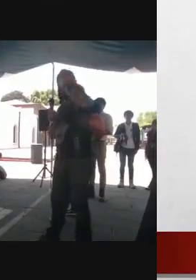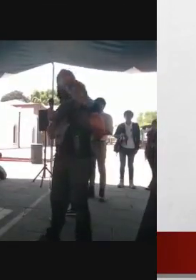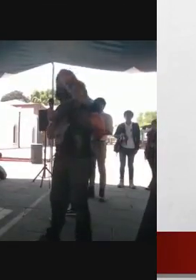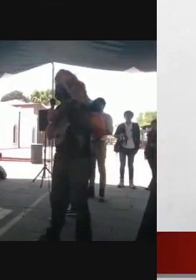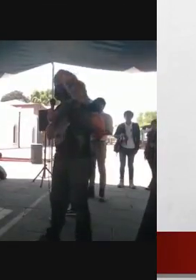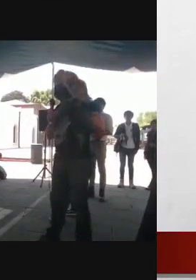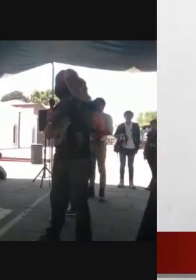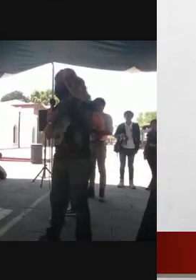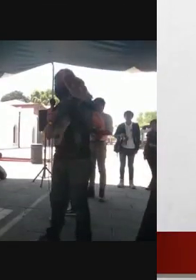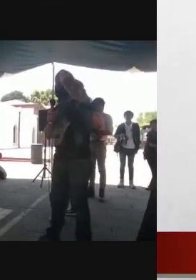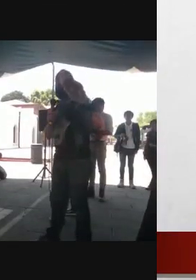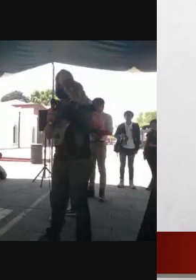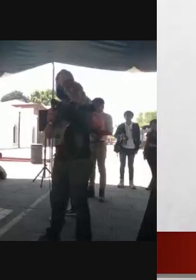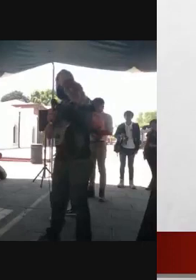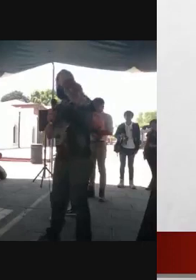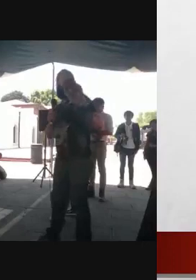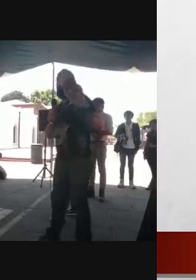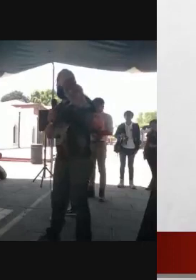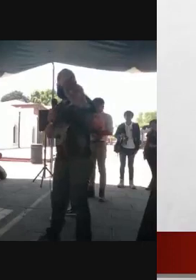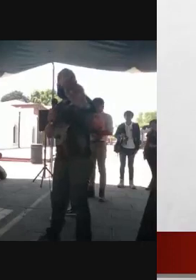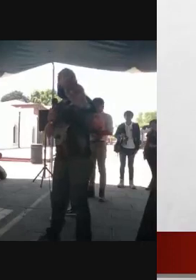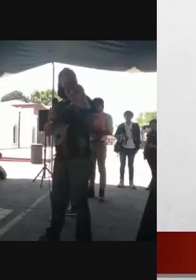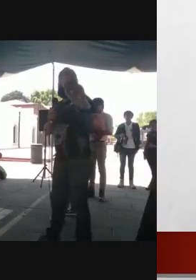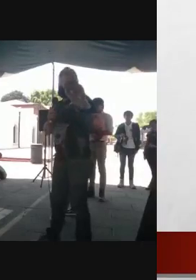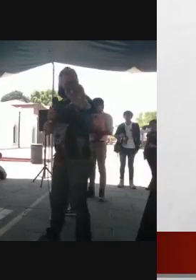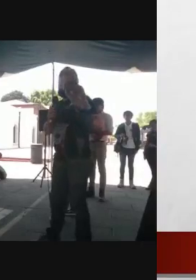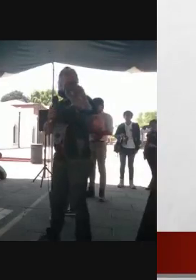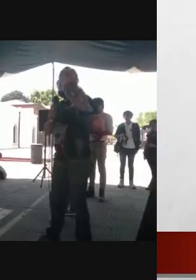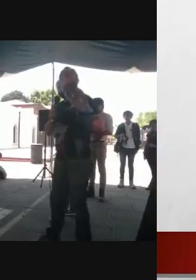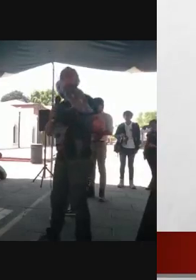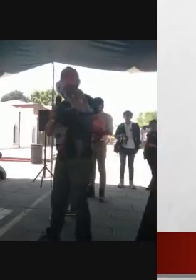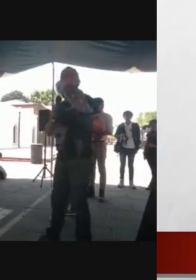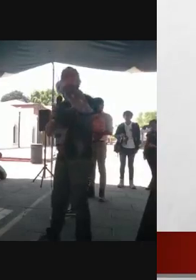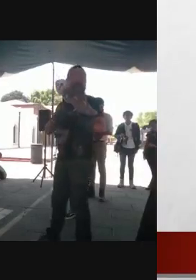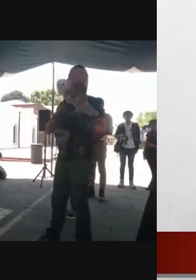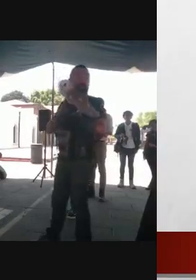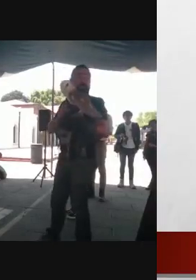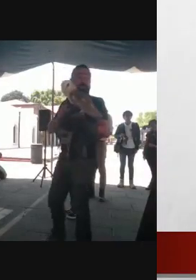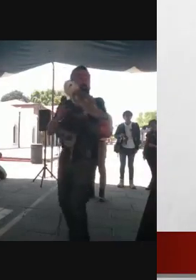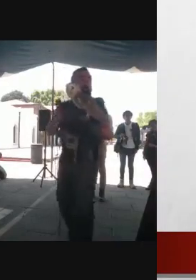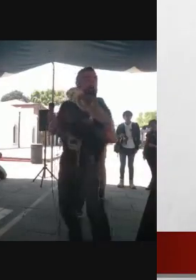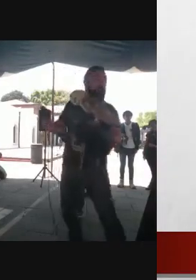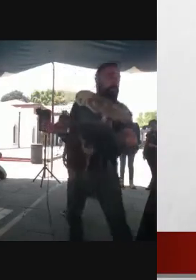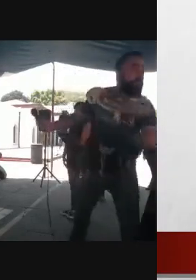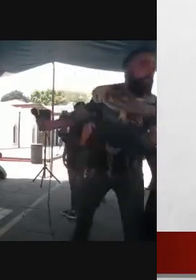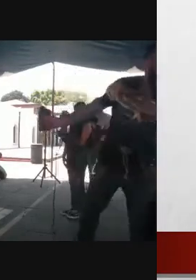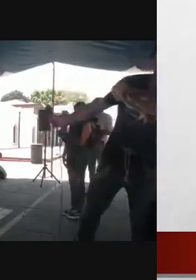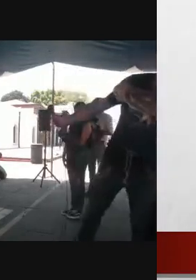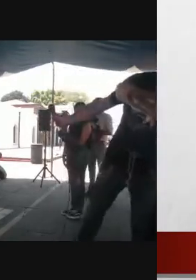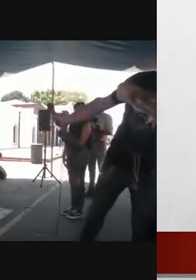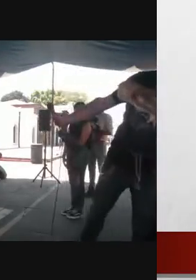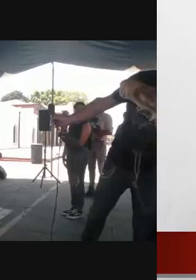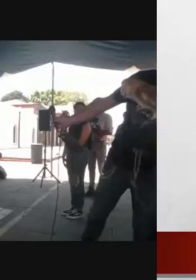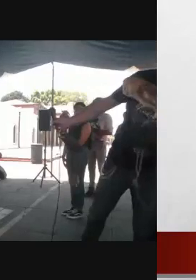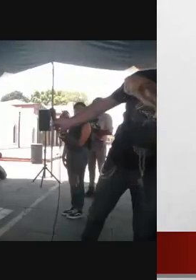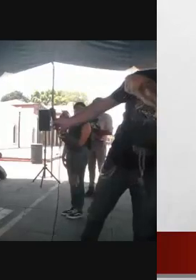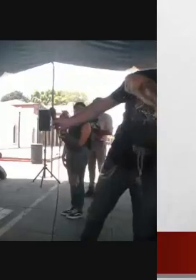servir de mucho. Otra más, por favor. Aquí lo que tenemos...